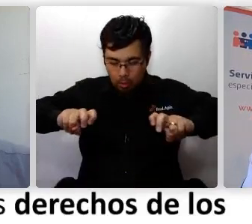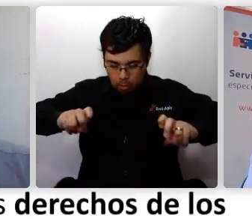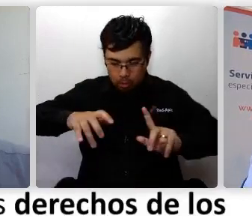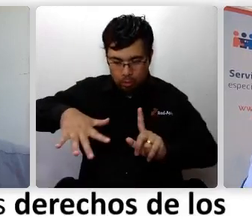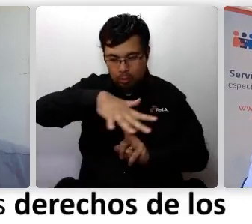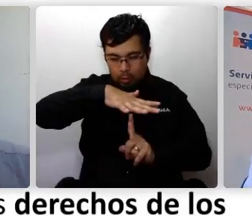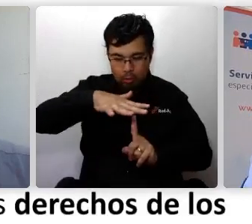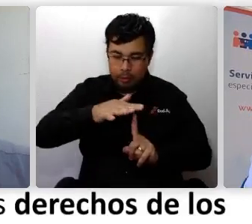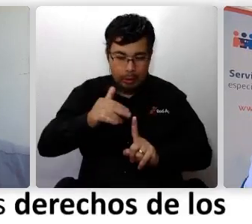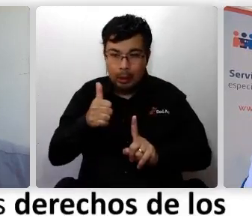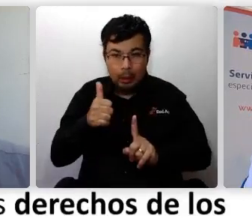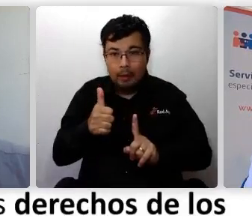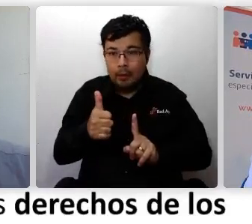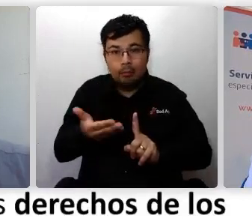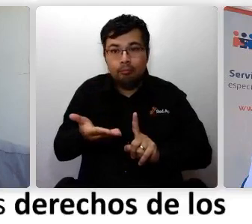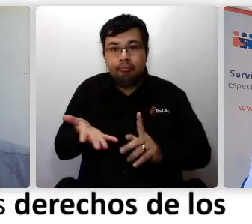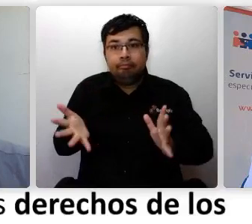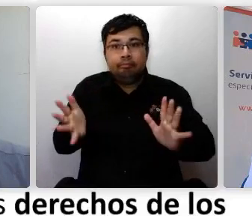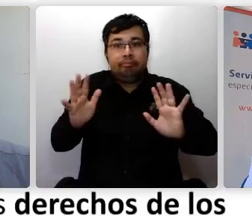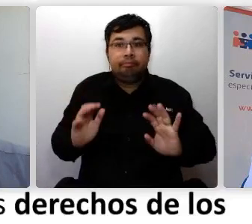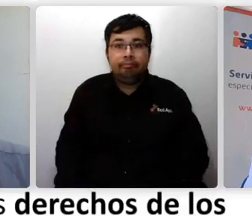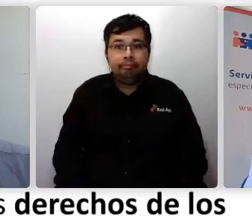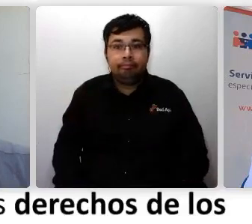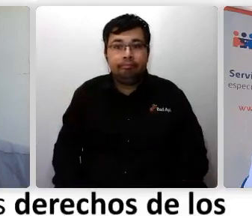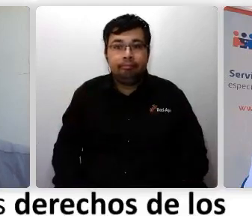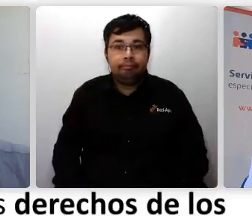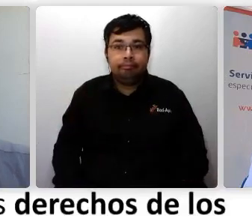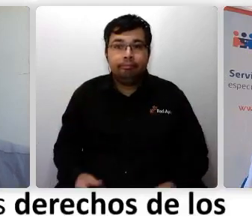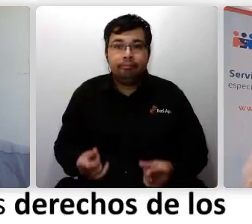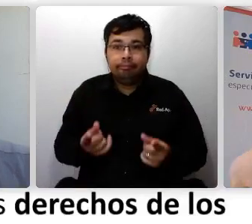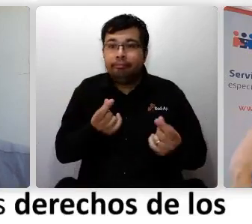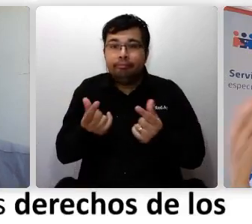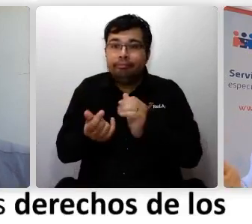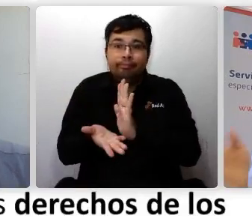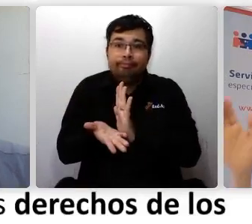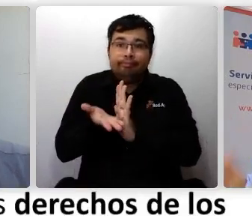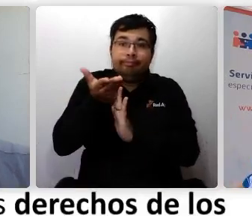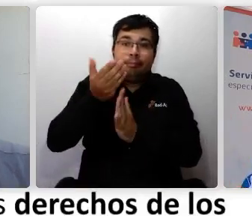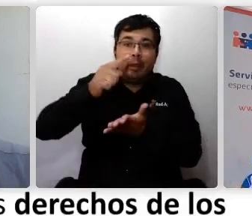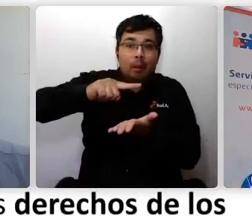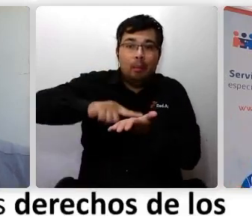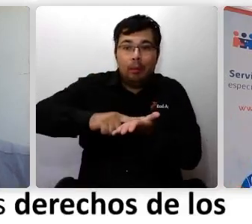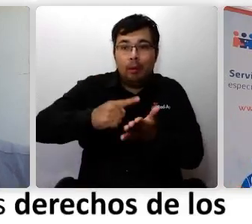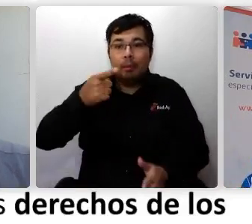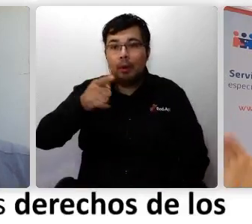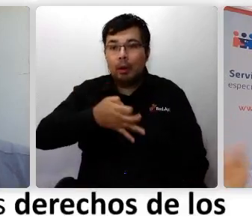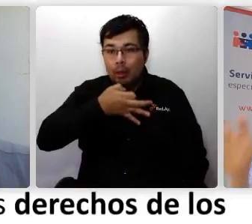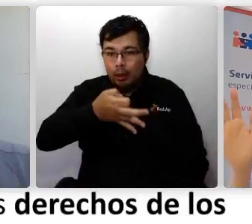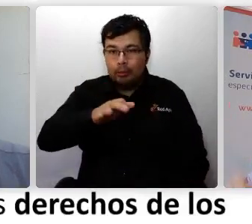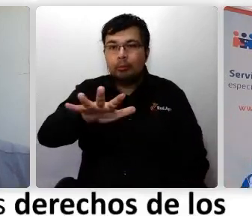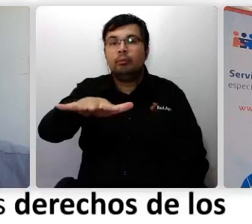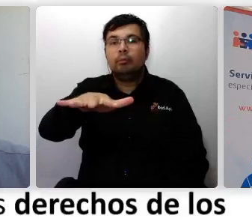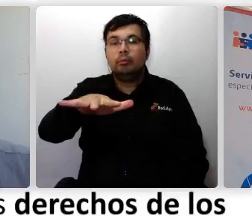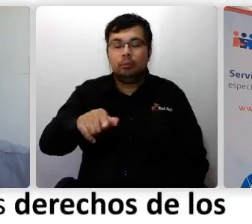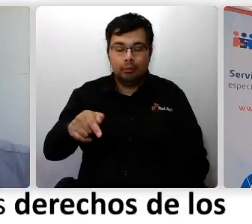está bien calculado, no hay nada que hacer. Subieron los terrenos, subió todo, pero al menos tratamos de dejar tranquila a la gente que está bien